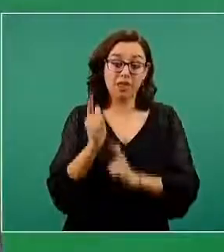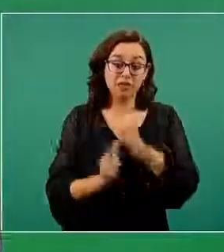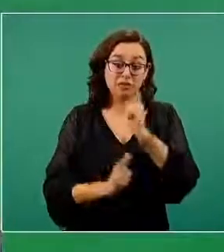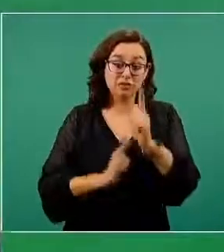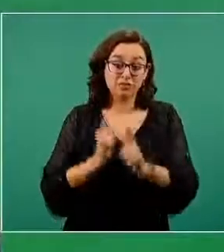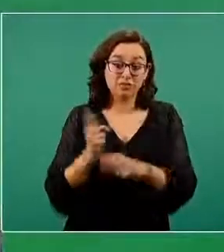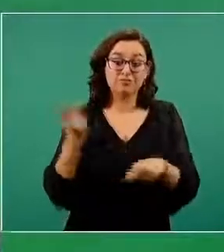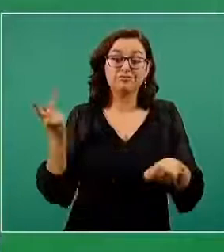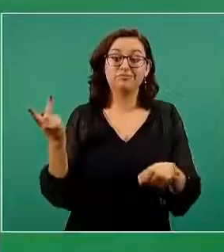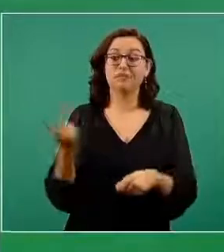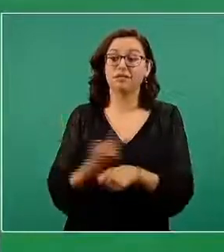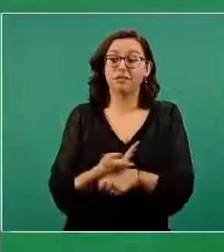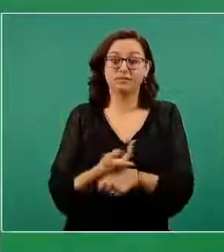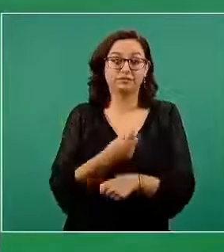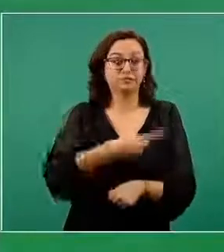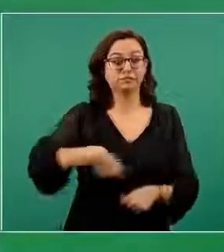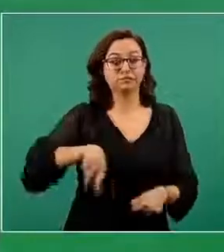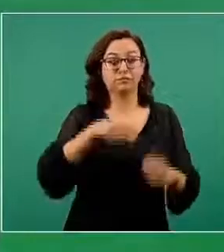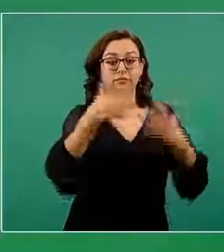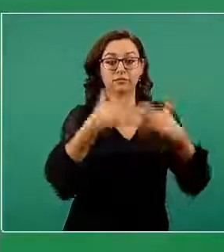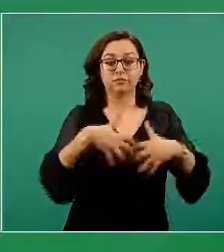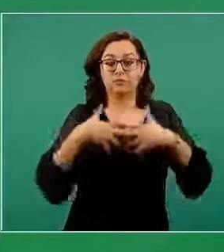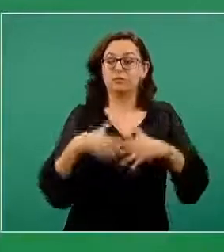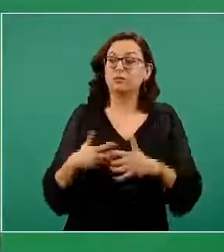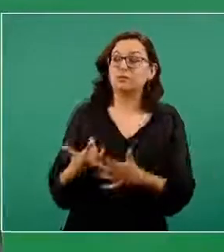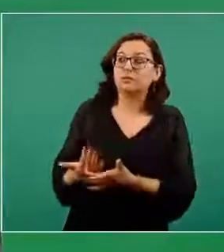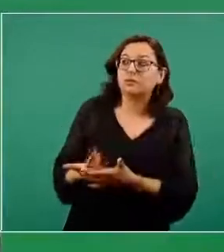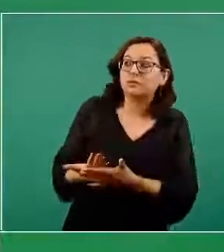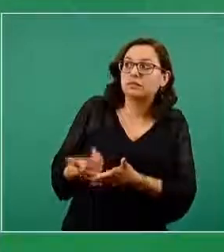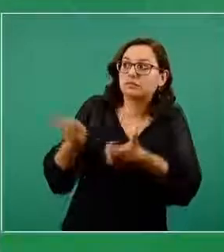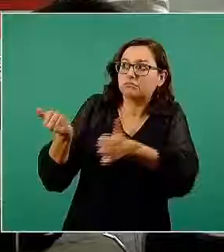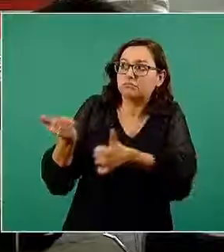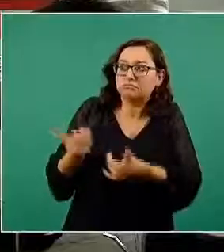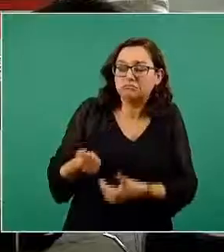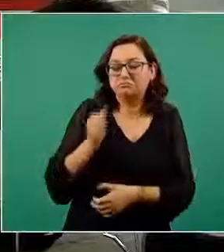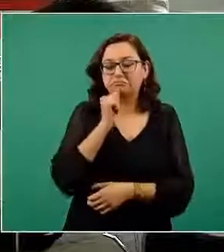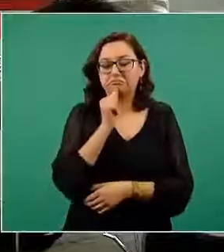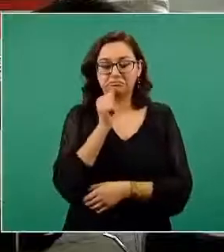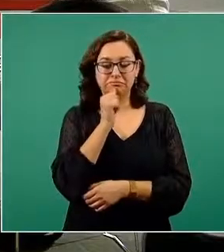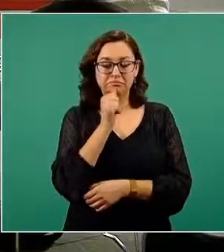Y por lo tanto desabasto en las fábricas de vacunas que existen.